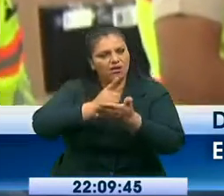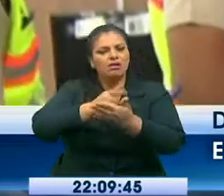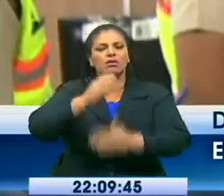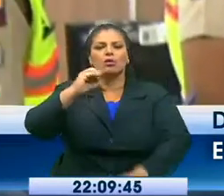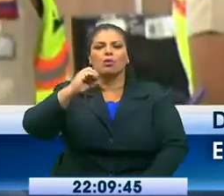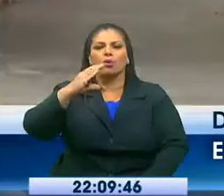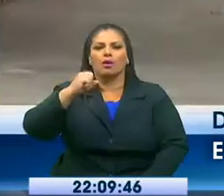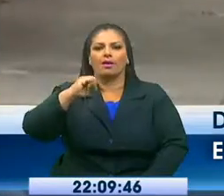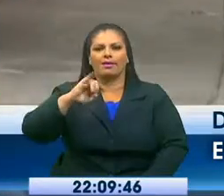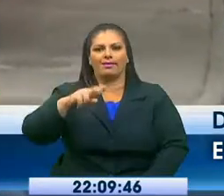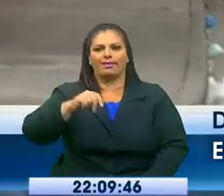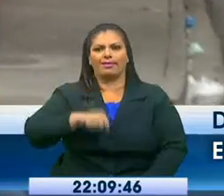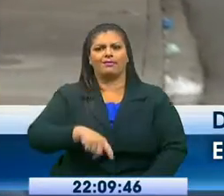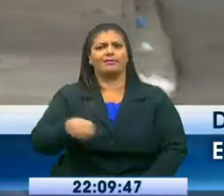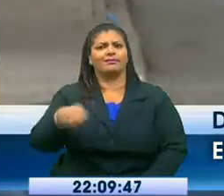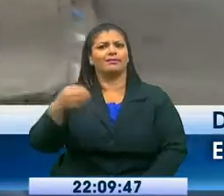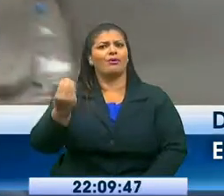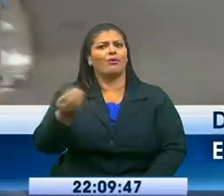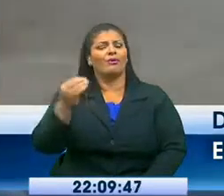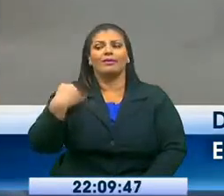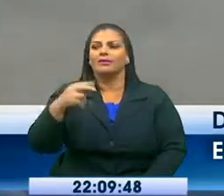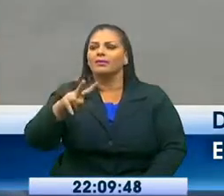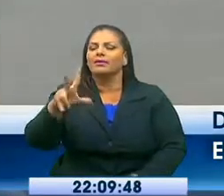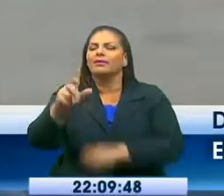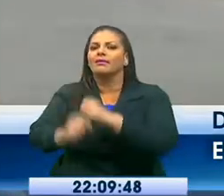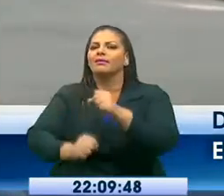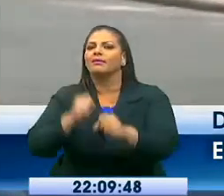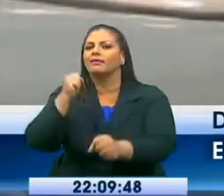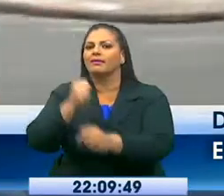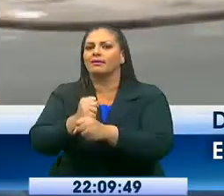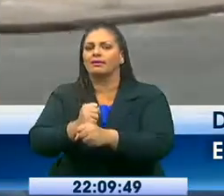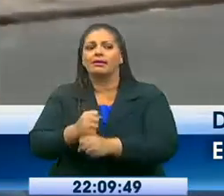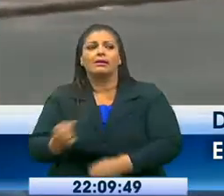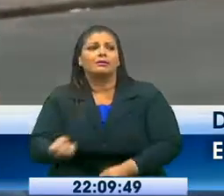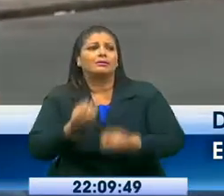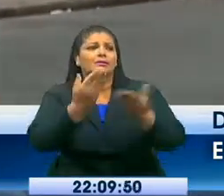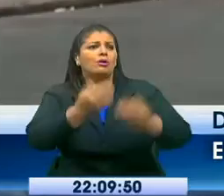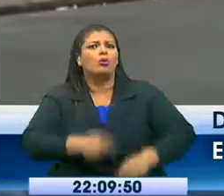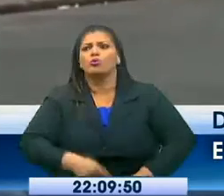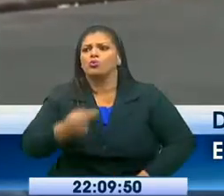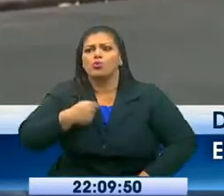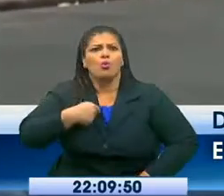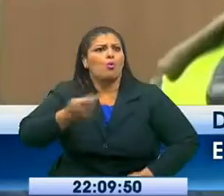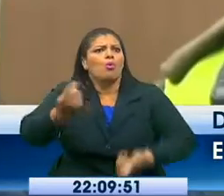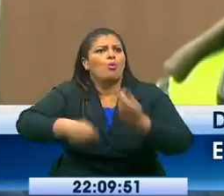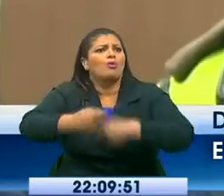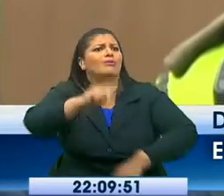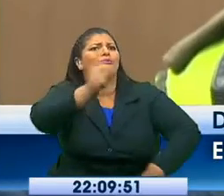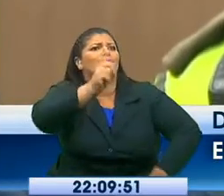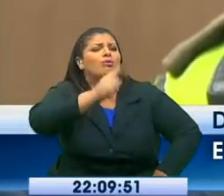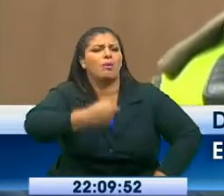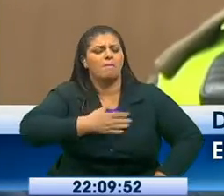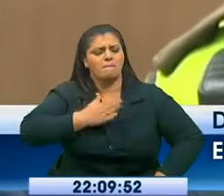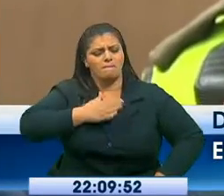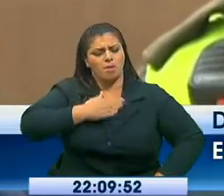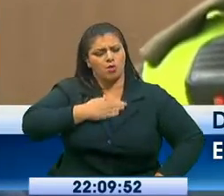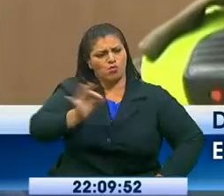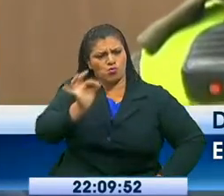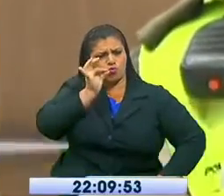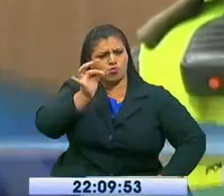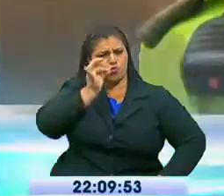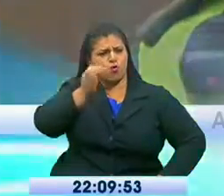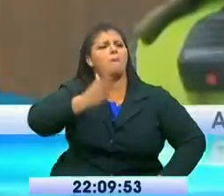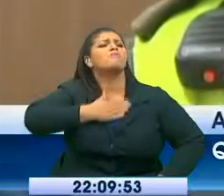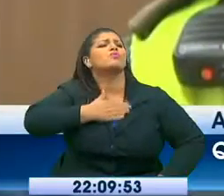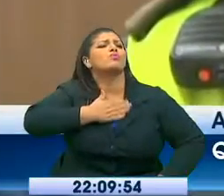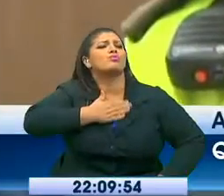23 años. Al momento de enfrentar a los agentes, expresó que eran para su consumo personal. Dice el señor ser consumidor, pero ya 9